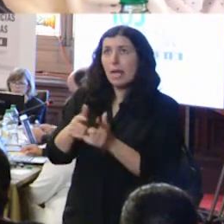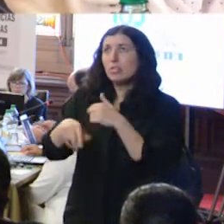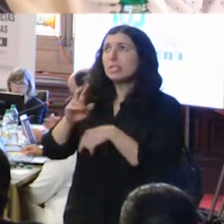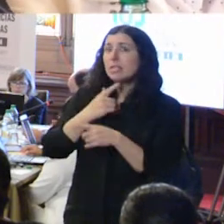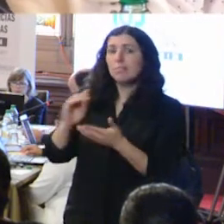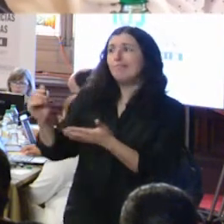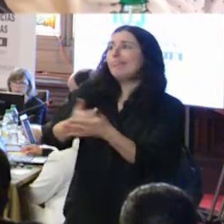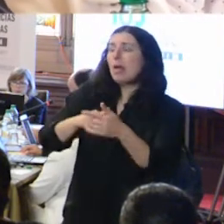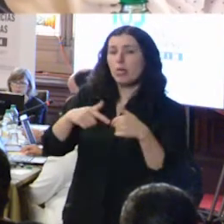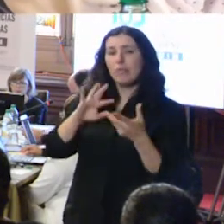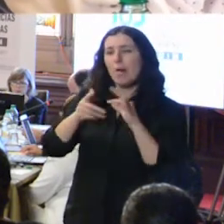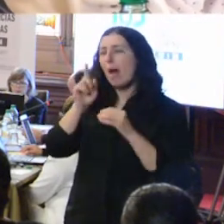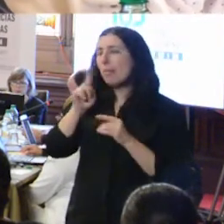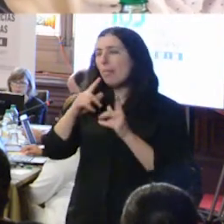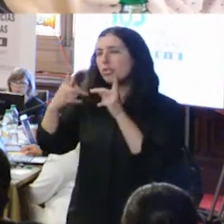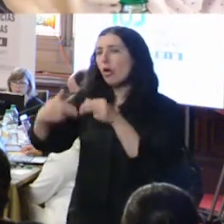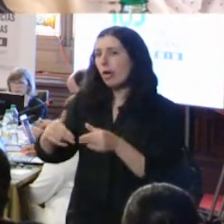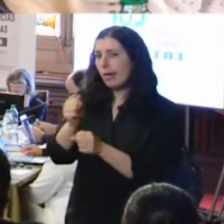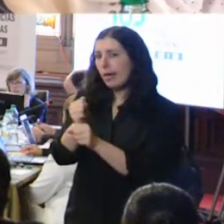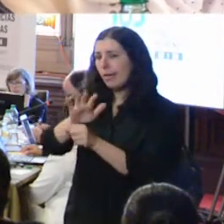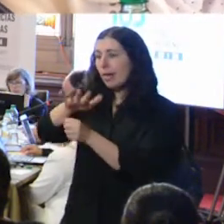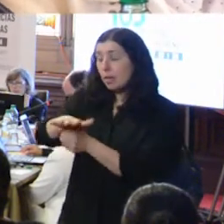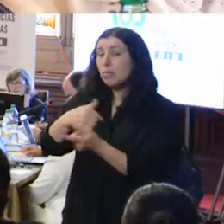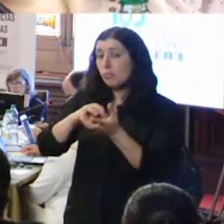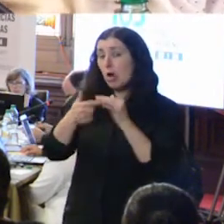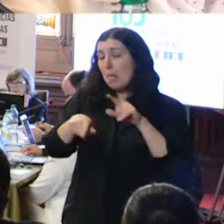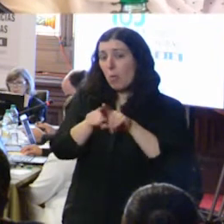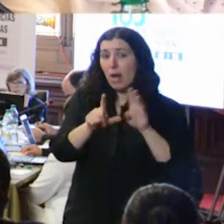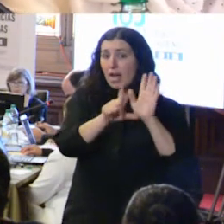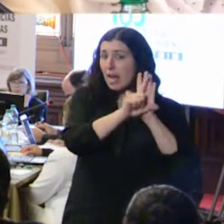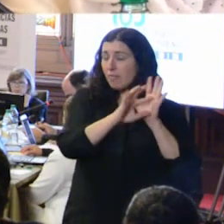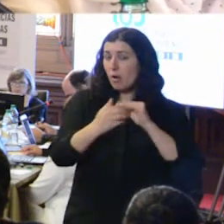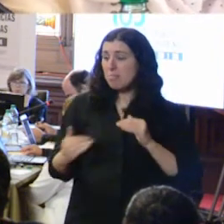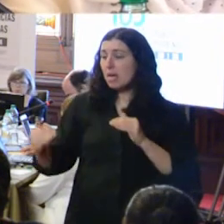trabajo. E igualmente podríamos